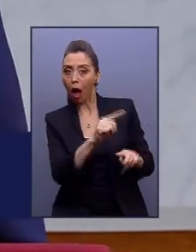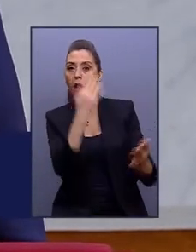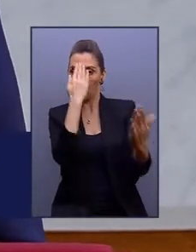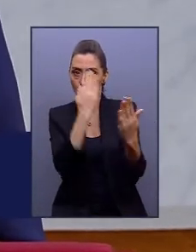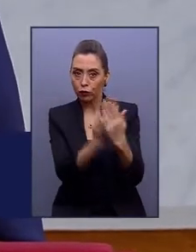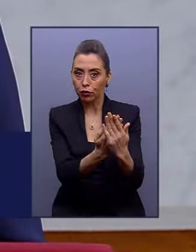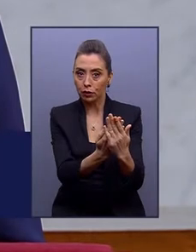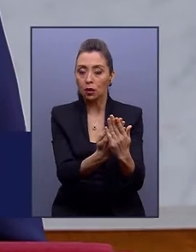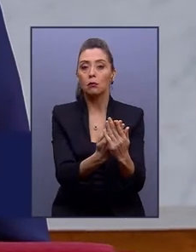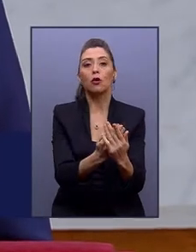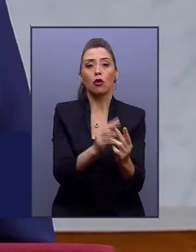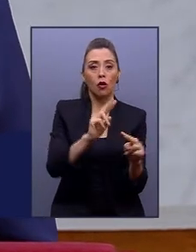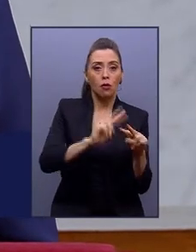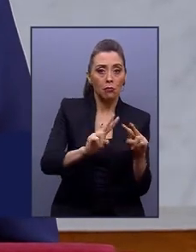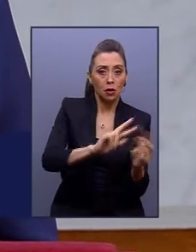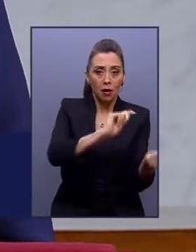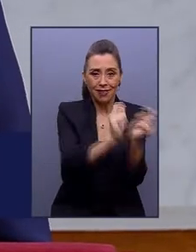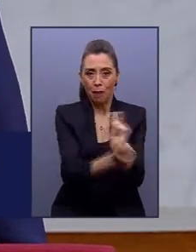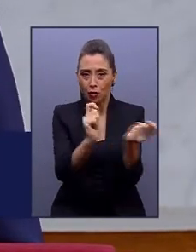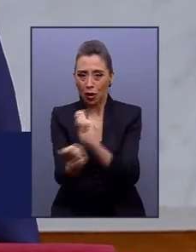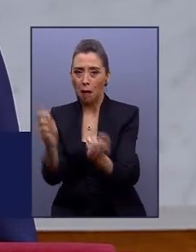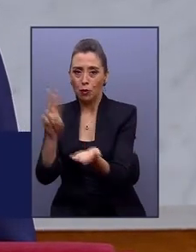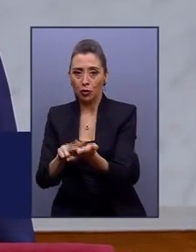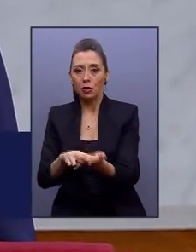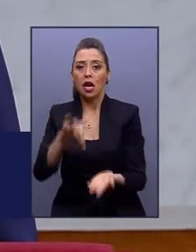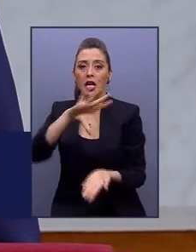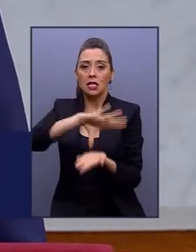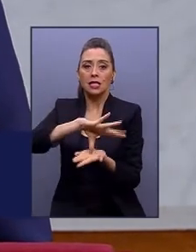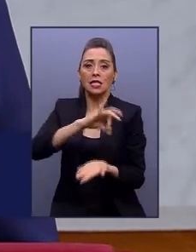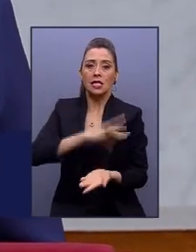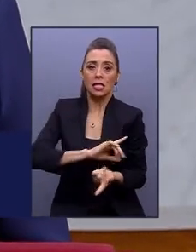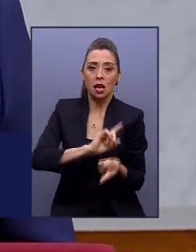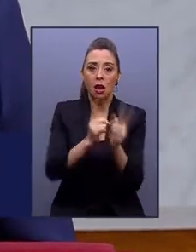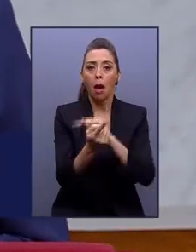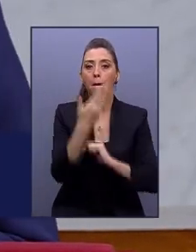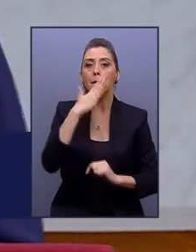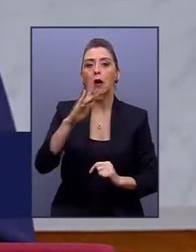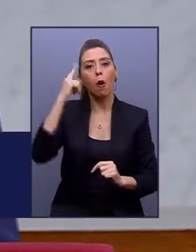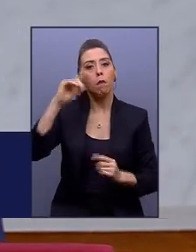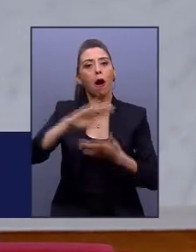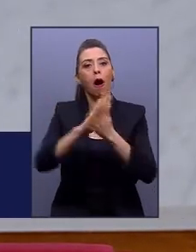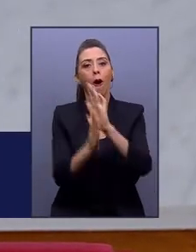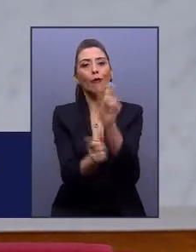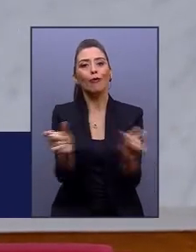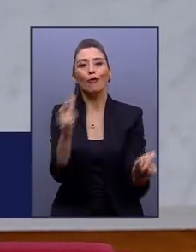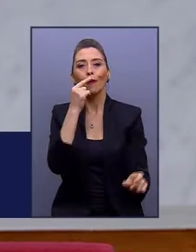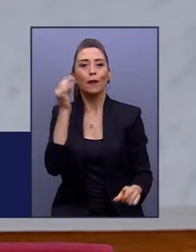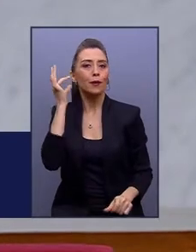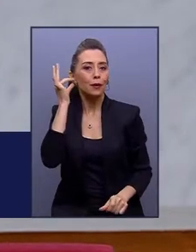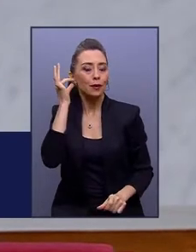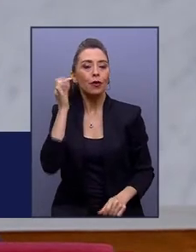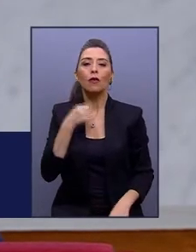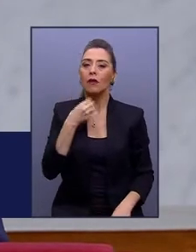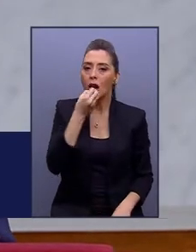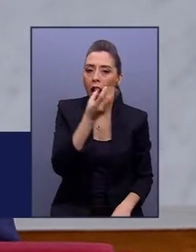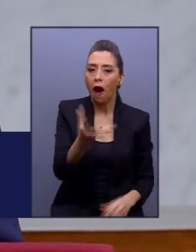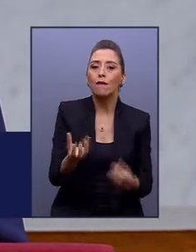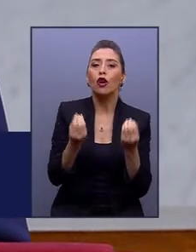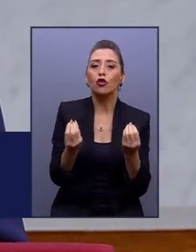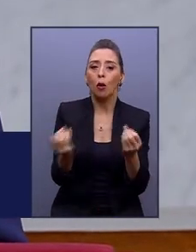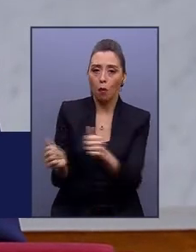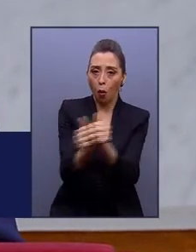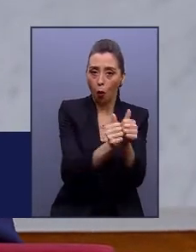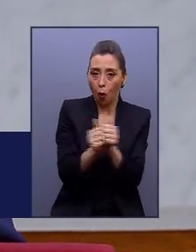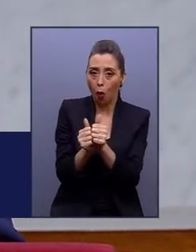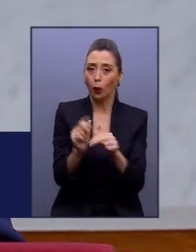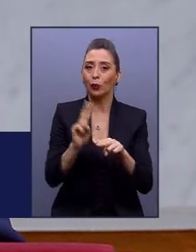Hemos cambiado realidades concretas y estamos construyendo un Chile mejor para todos y todas. De eso quiero hablarles hoy, de cómo hemos hecho